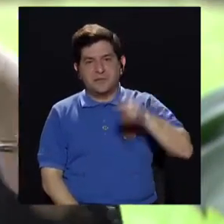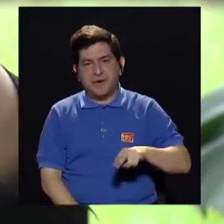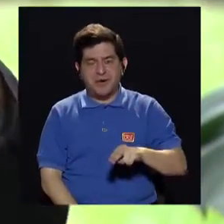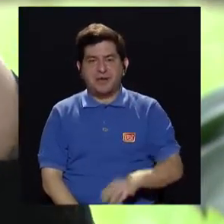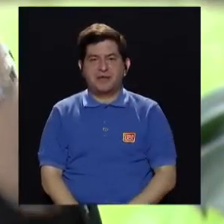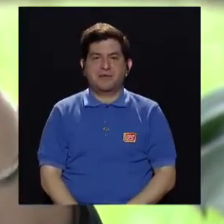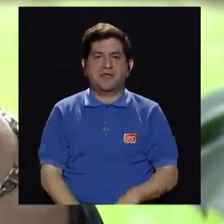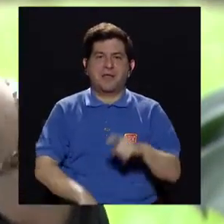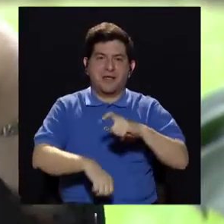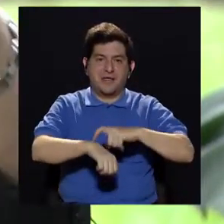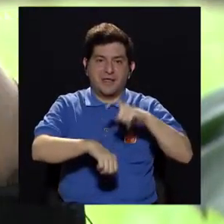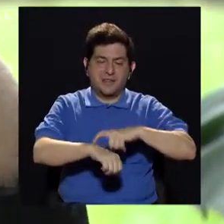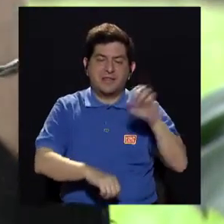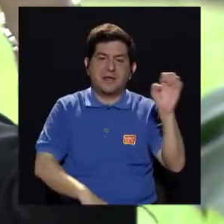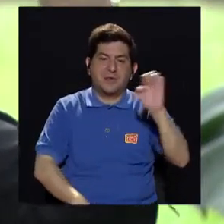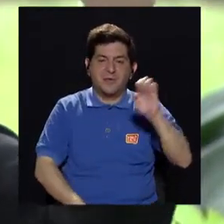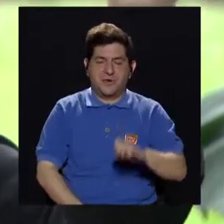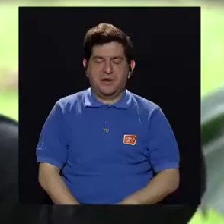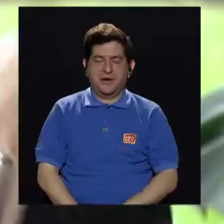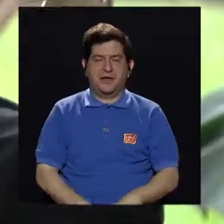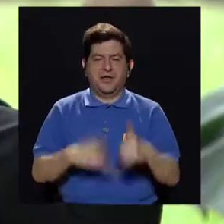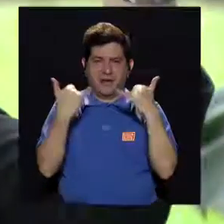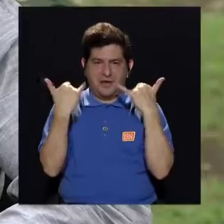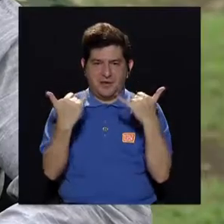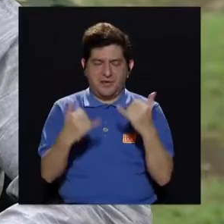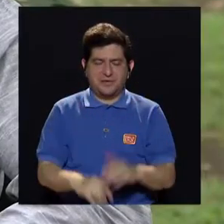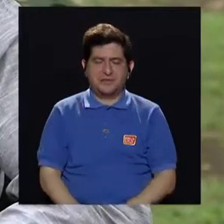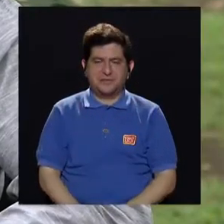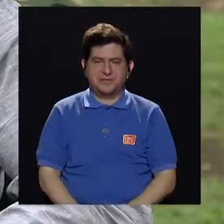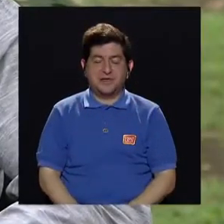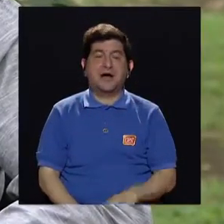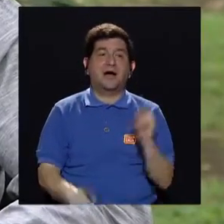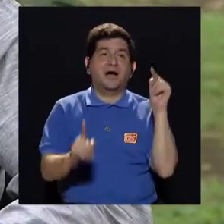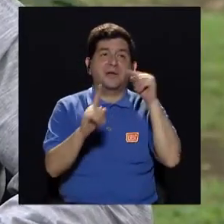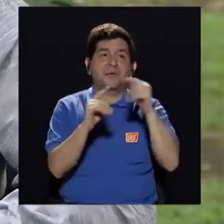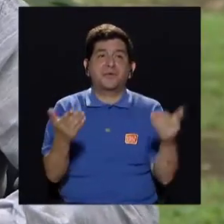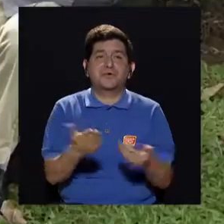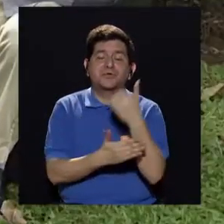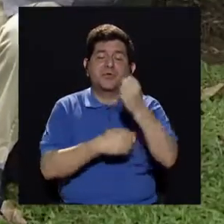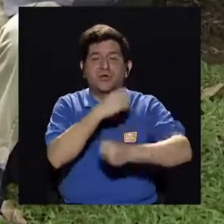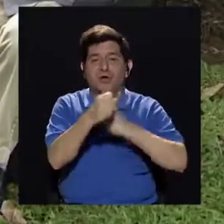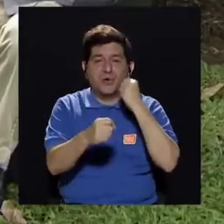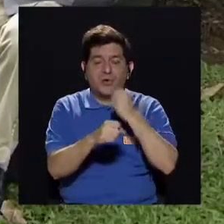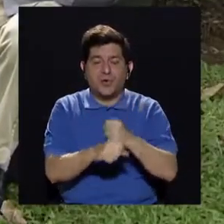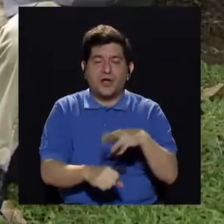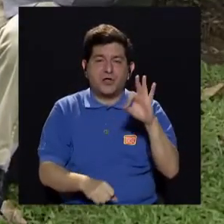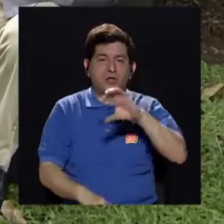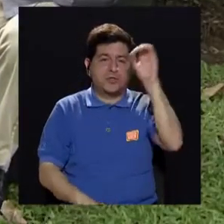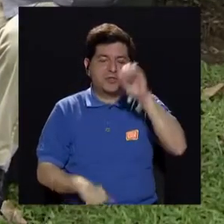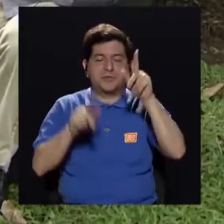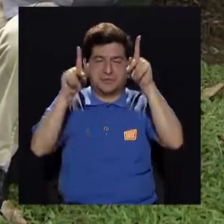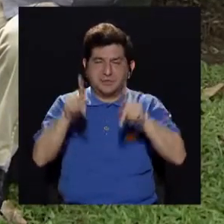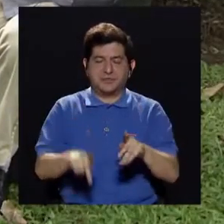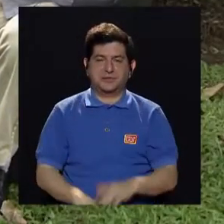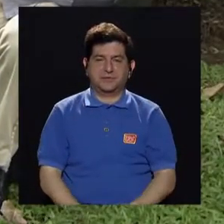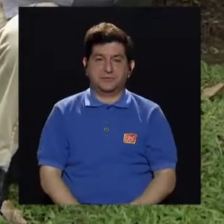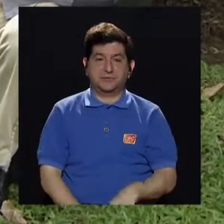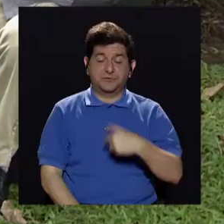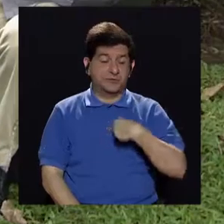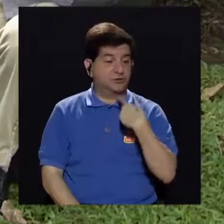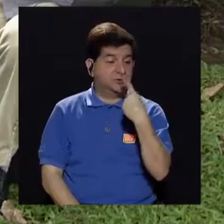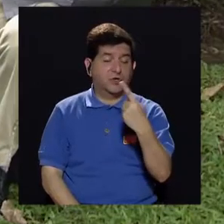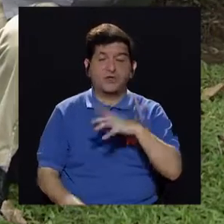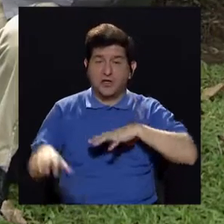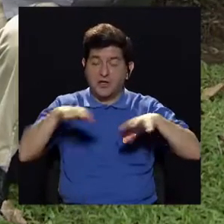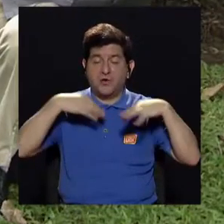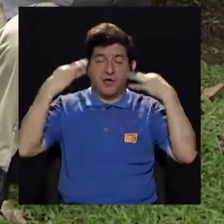y también en época de enero, ya viene uno a estrenar tenis. De 9 años el 90% sí. De la población. Definitivamente, yo lo